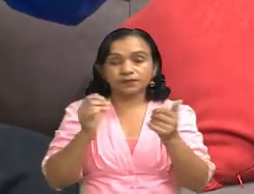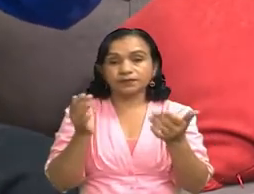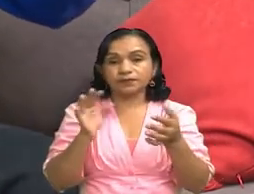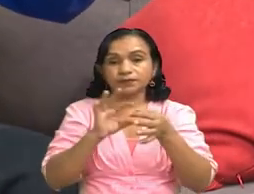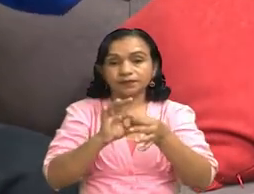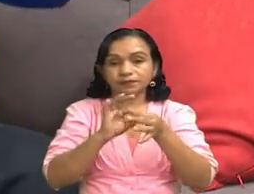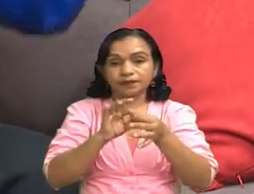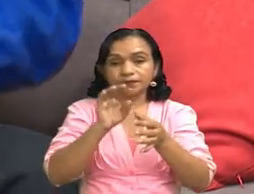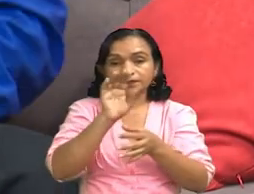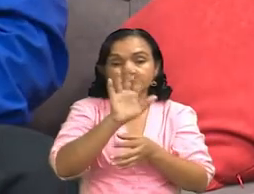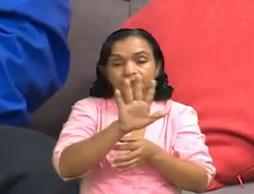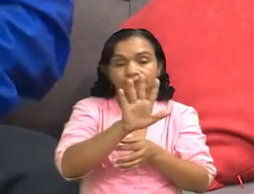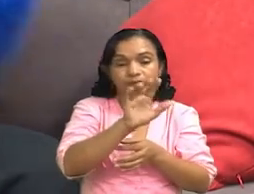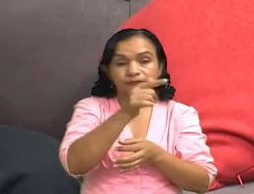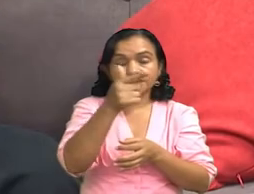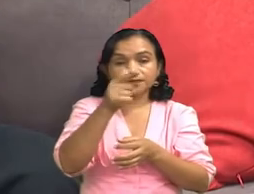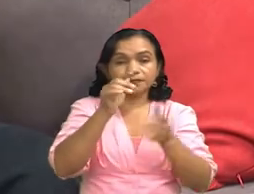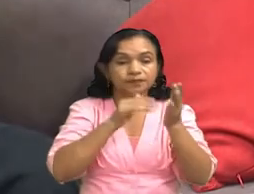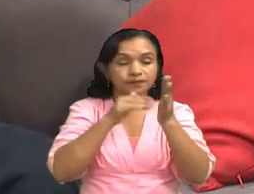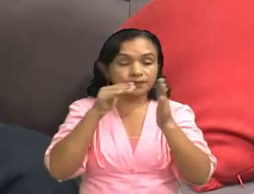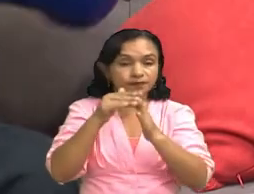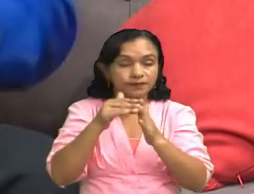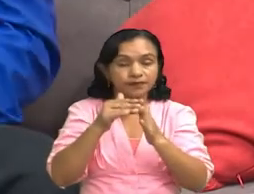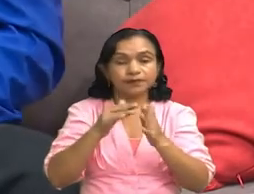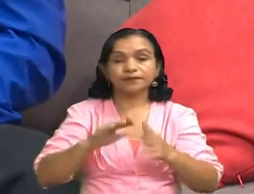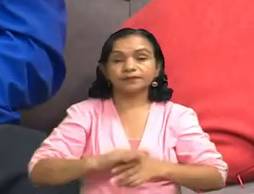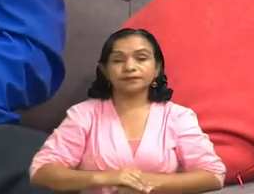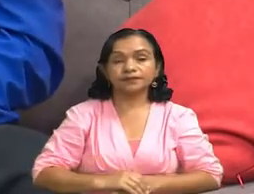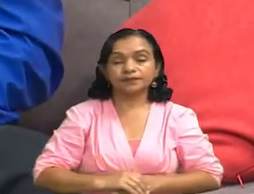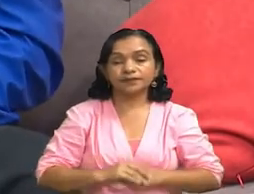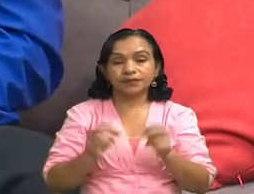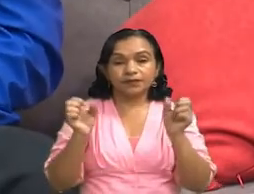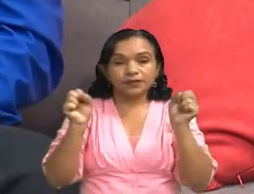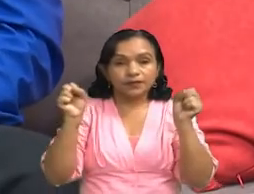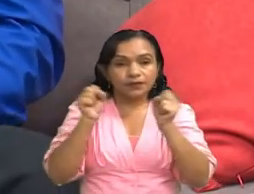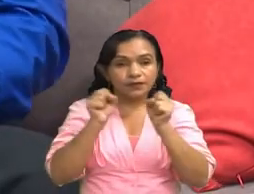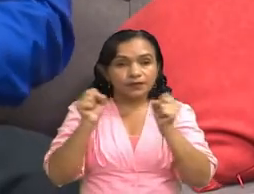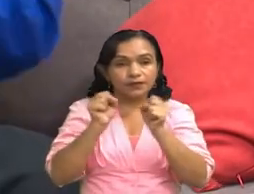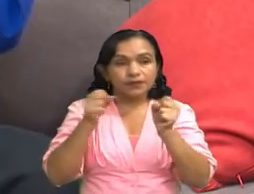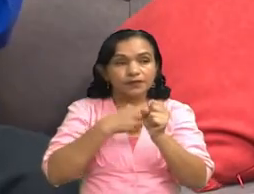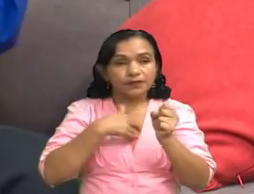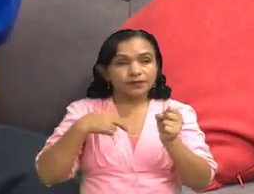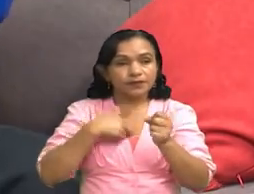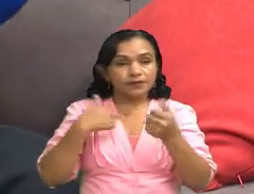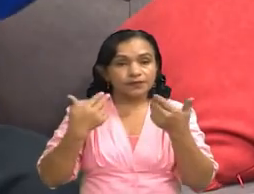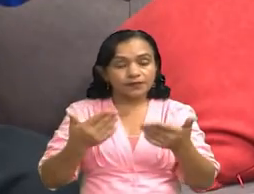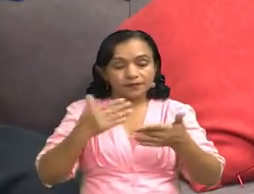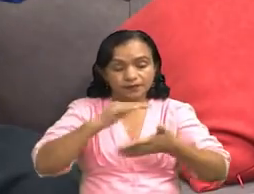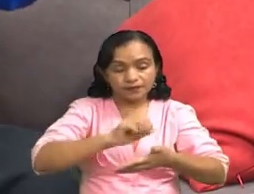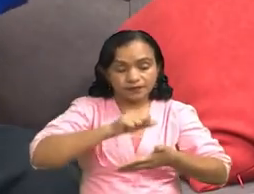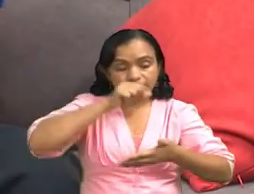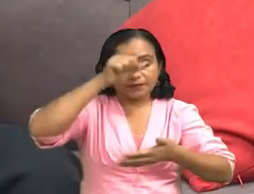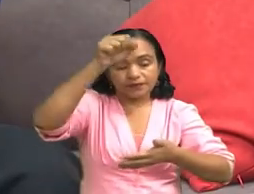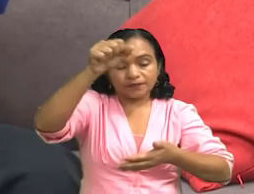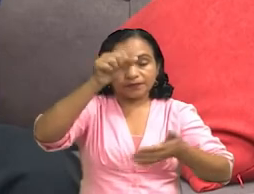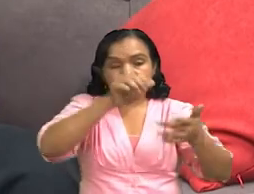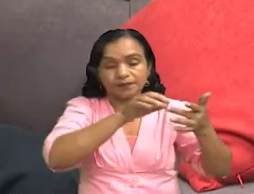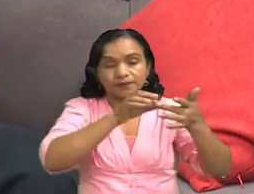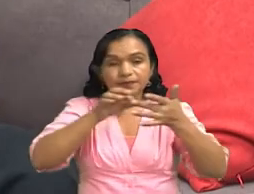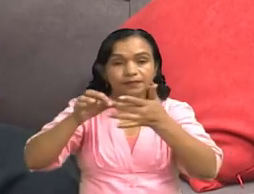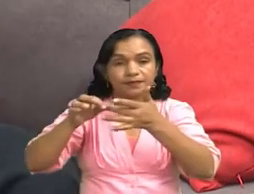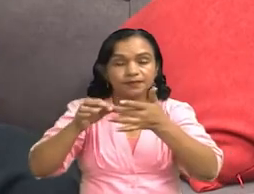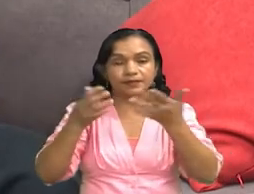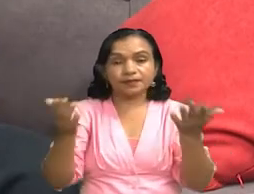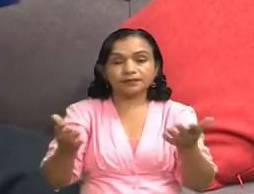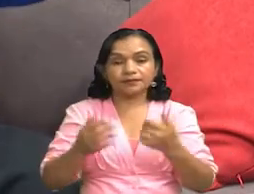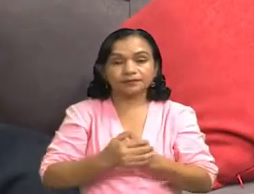aproximadamente entre 5 o 7 millones ya en frío. Ok. Ya carnes de cortes especiales que le solicitan